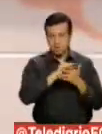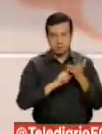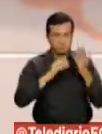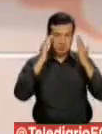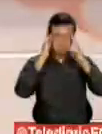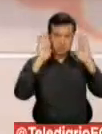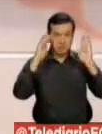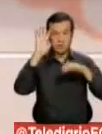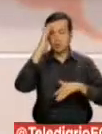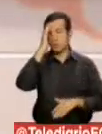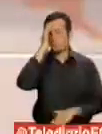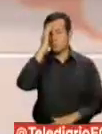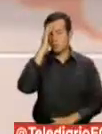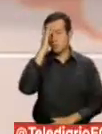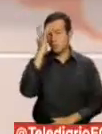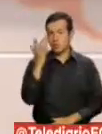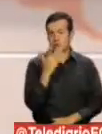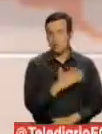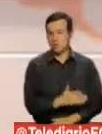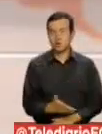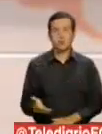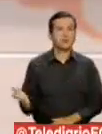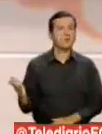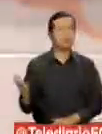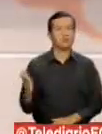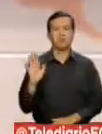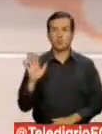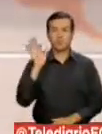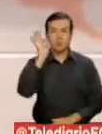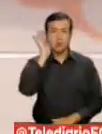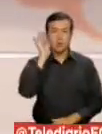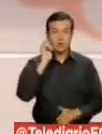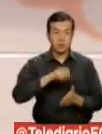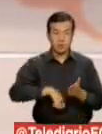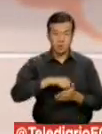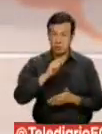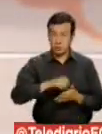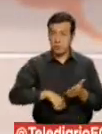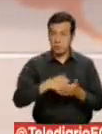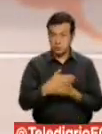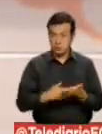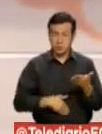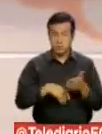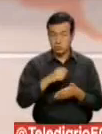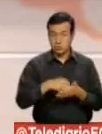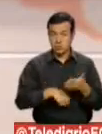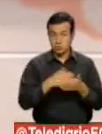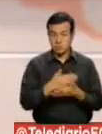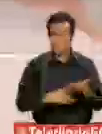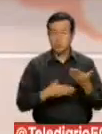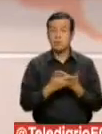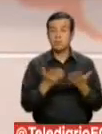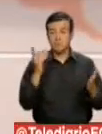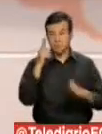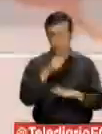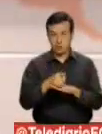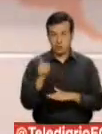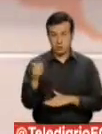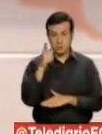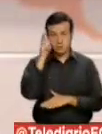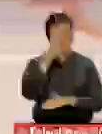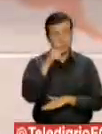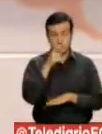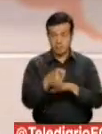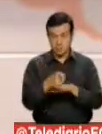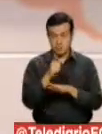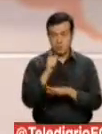Nos preocupa eso por una sola y sencilla razón, porque ella es la que firma los impulsos. Los impulsos son las disposiciones que da la Fiscalía